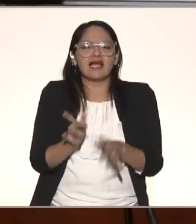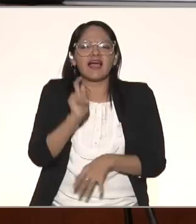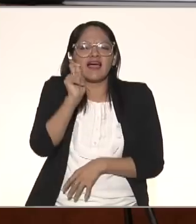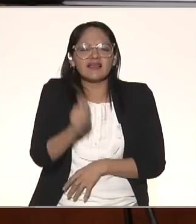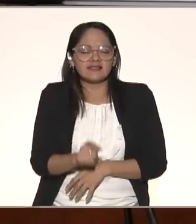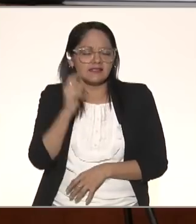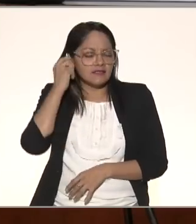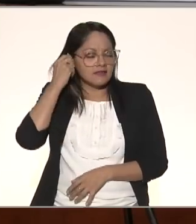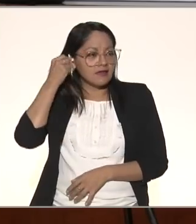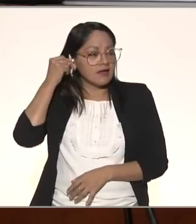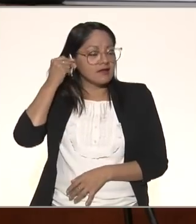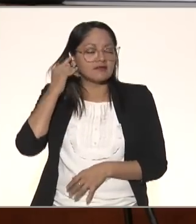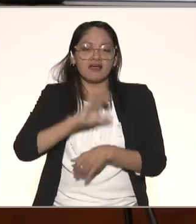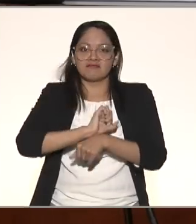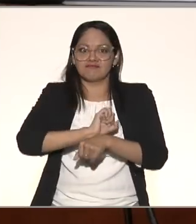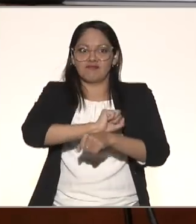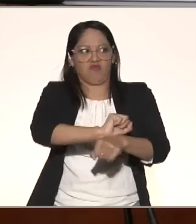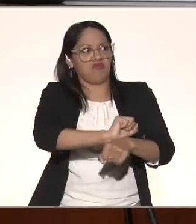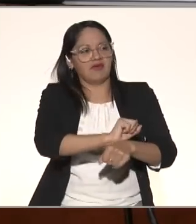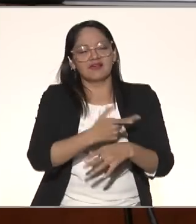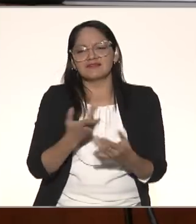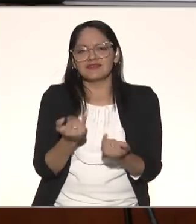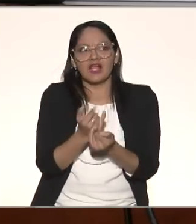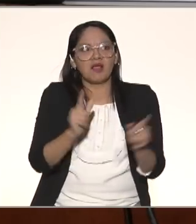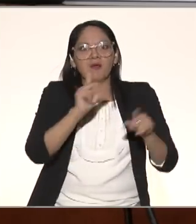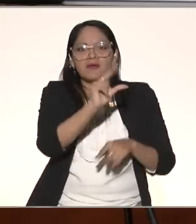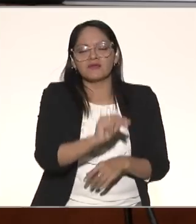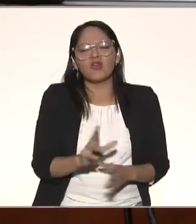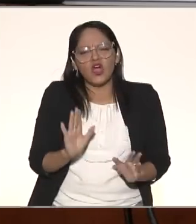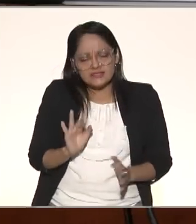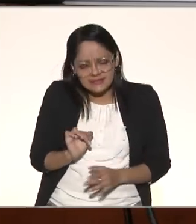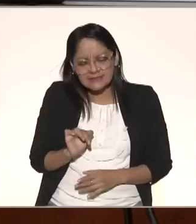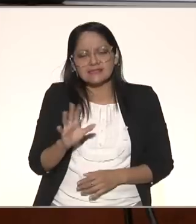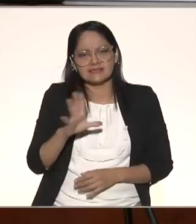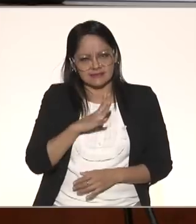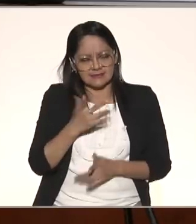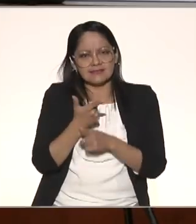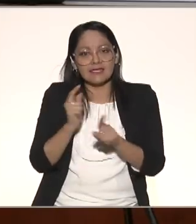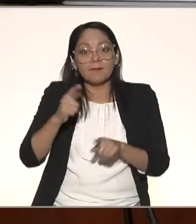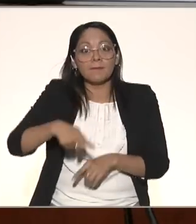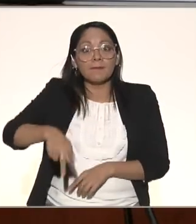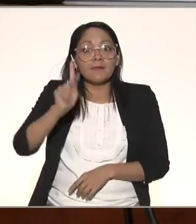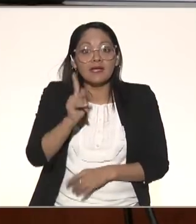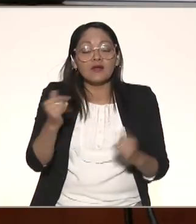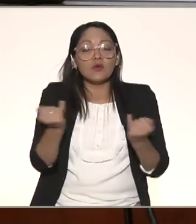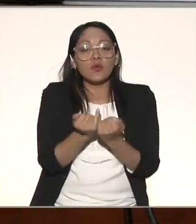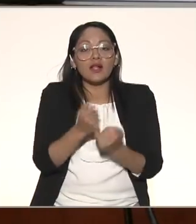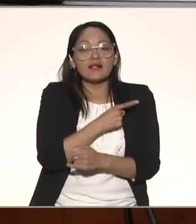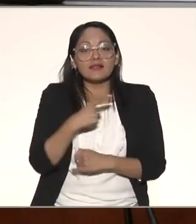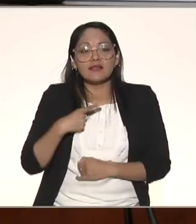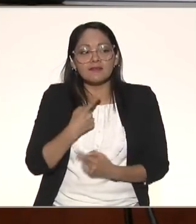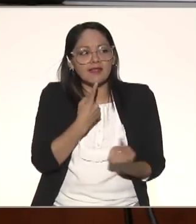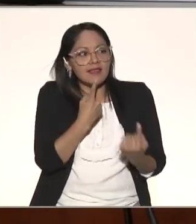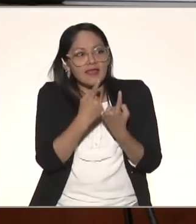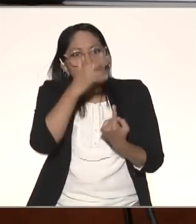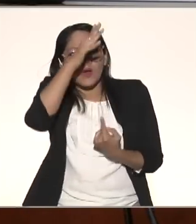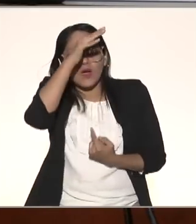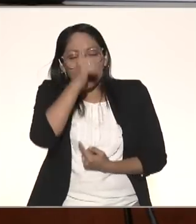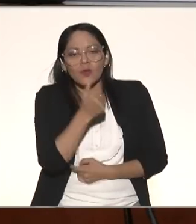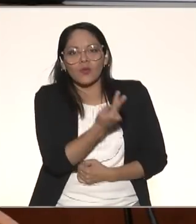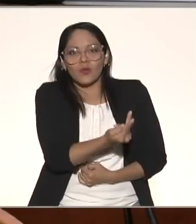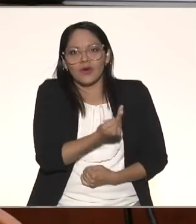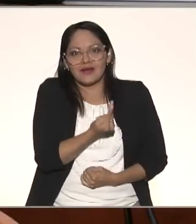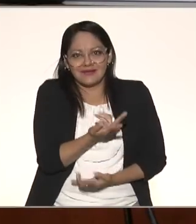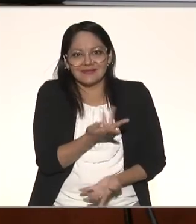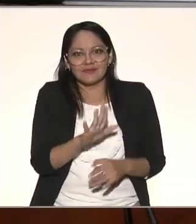esposado y ya no vas a ser libre. No, claro que existe esa libertad, pero también tiene que existir acuerdos con tu pareja, porque